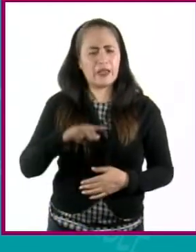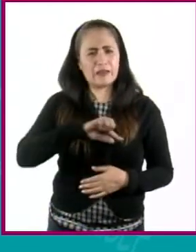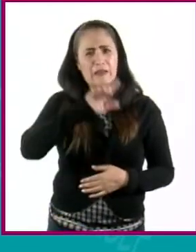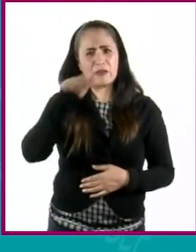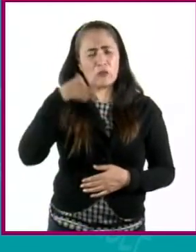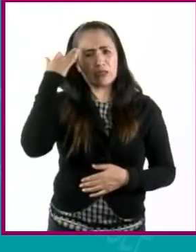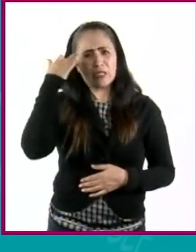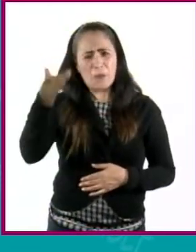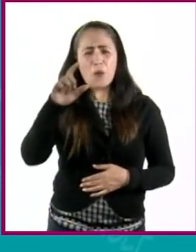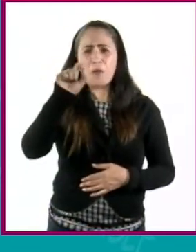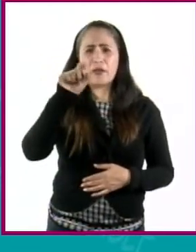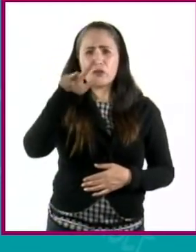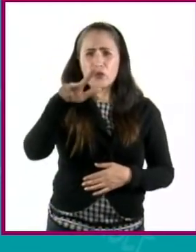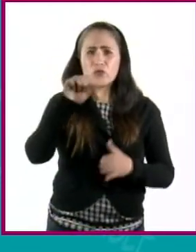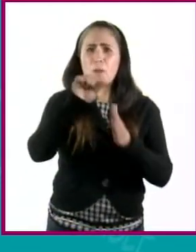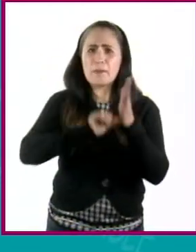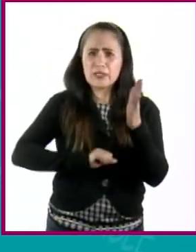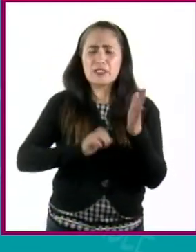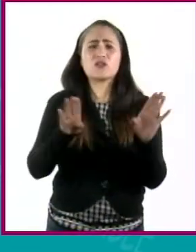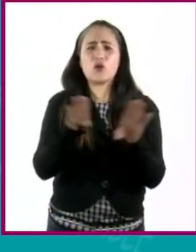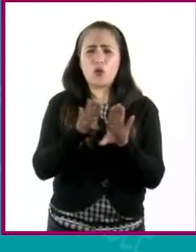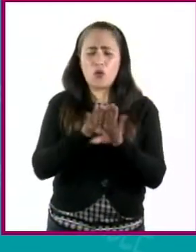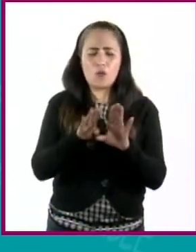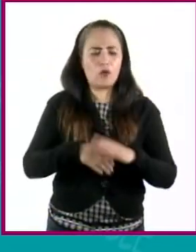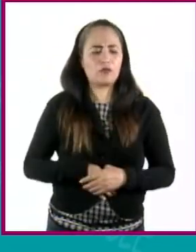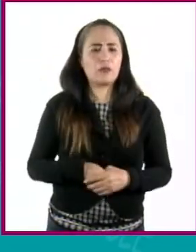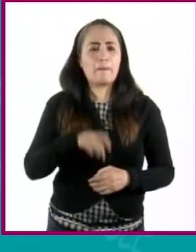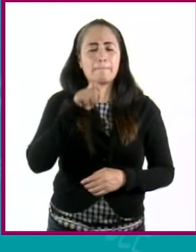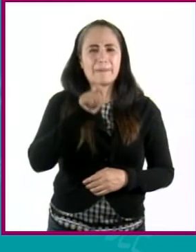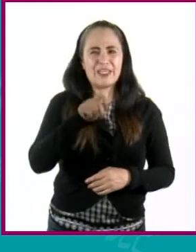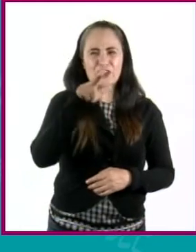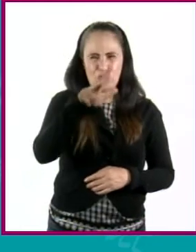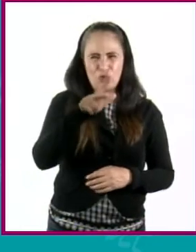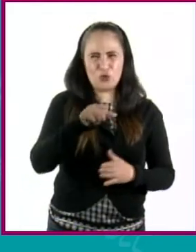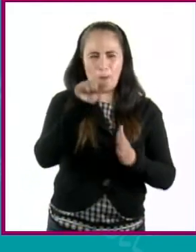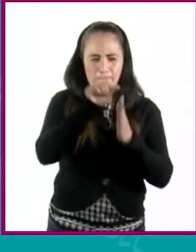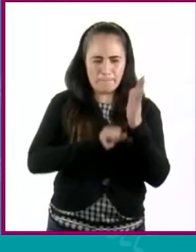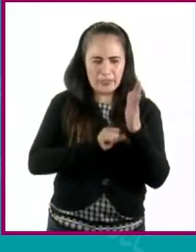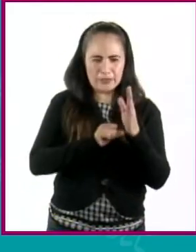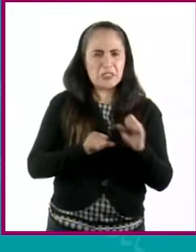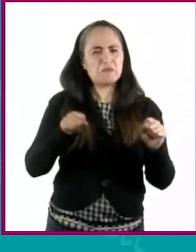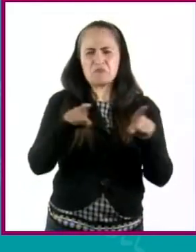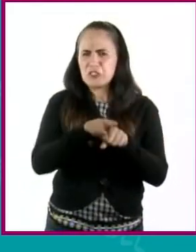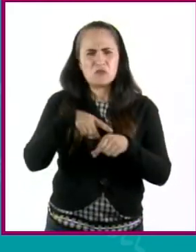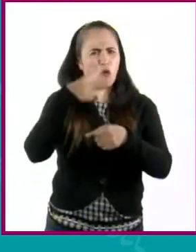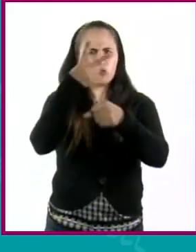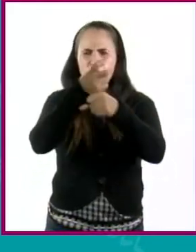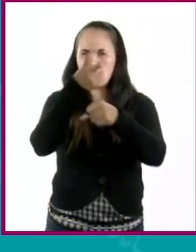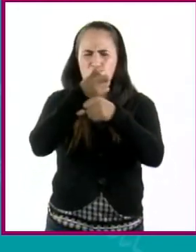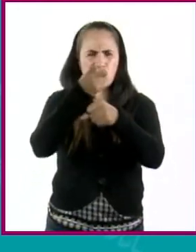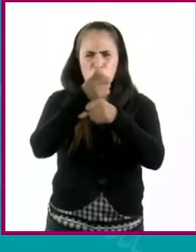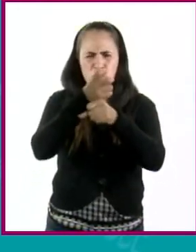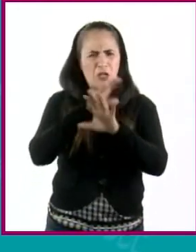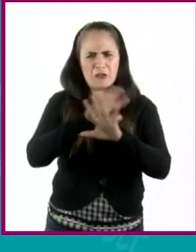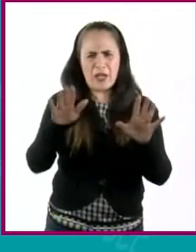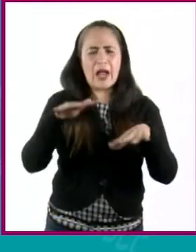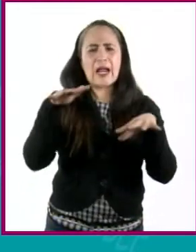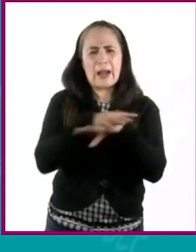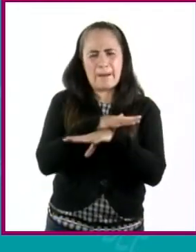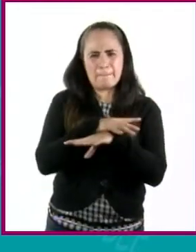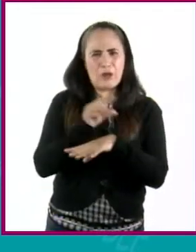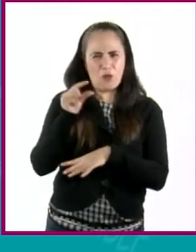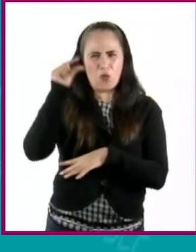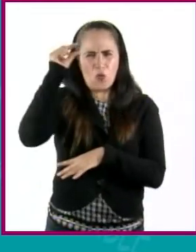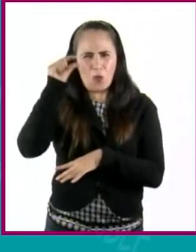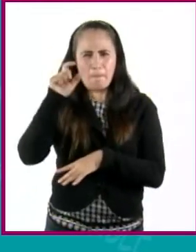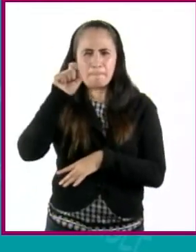meses? La fórmula para el 28º mes es la misma que la fórmula para el segundo mes, cambiando el 2 que va en el exponente por un